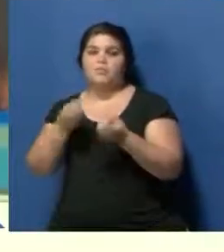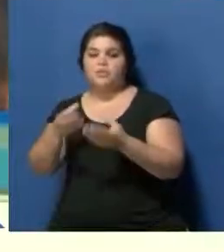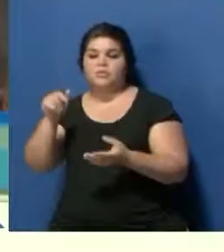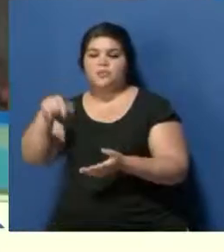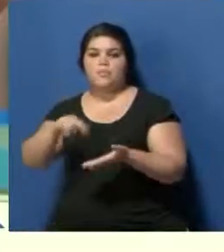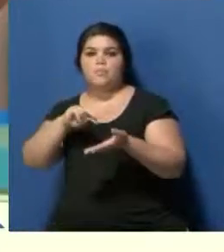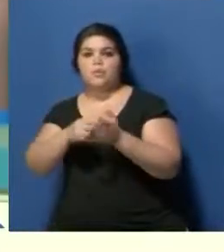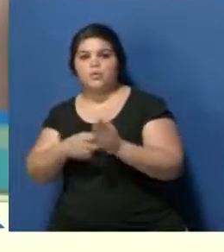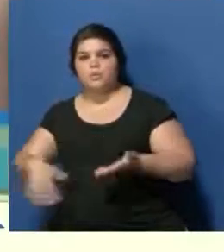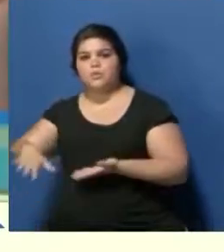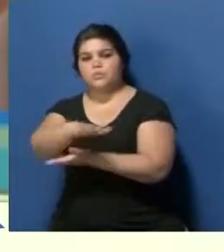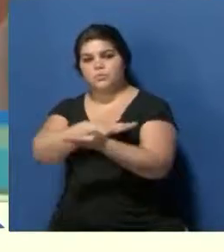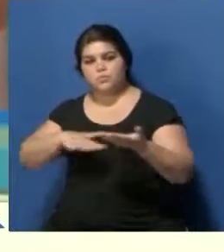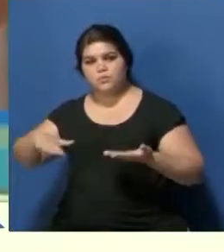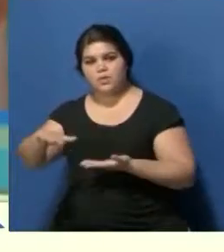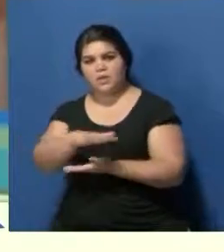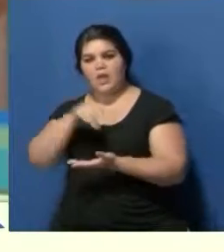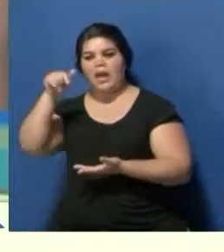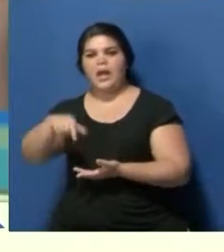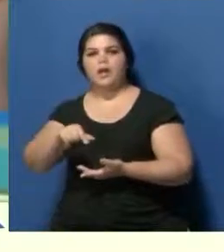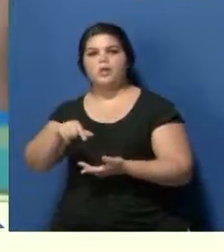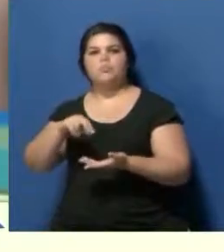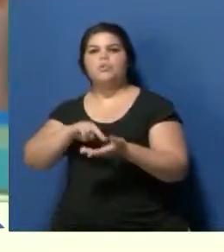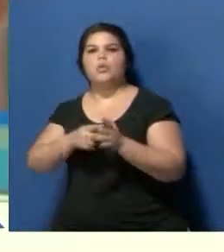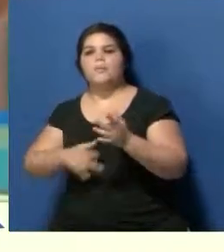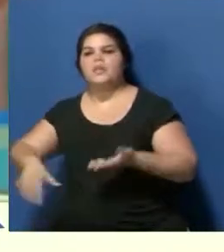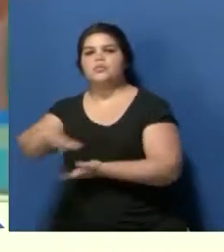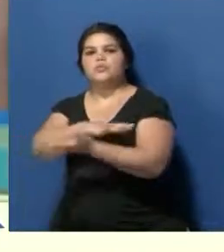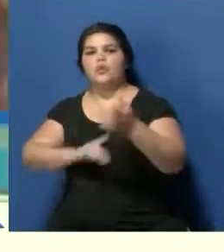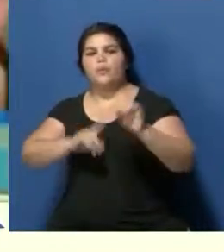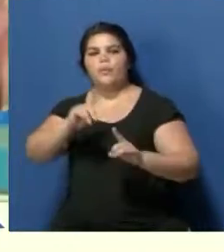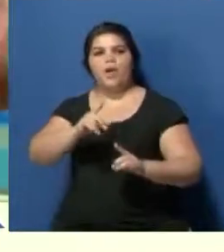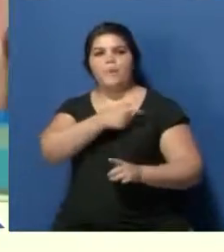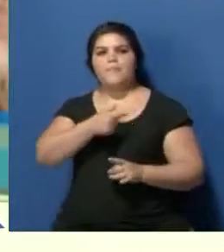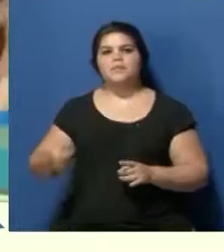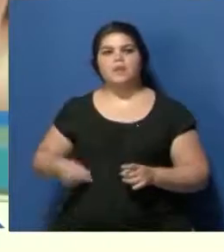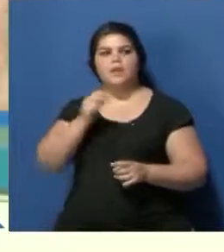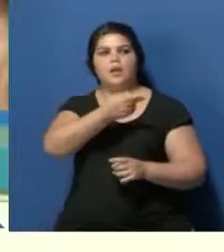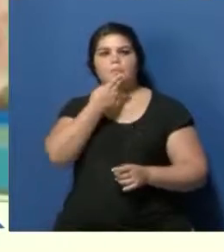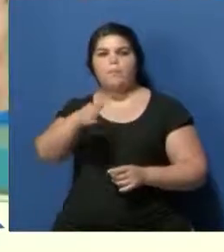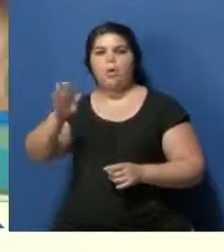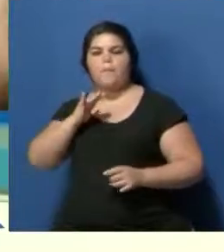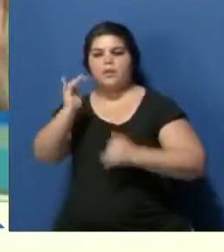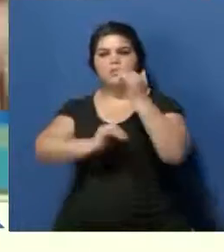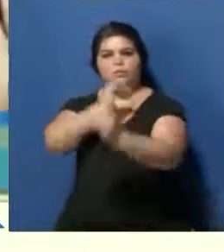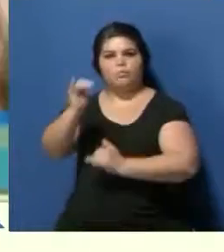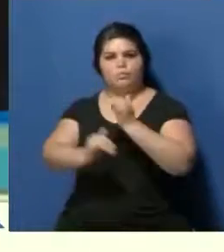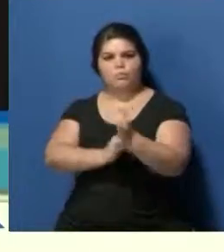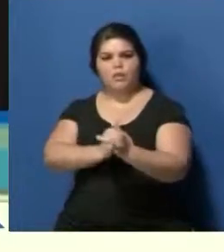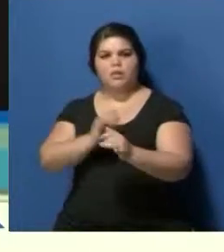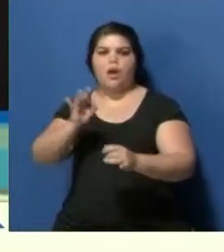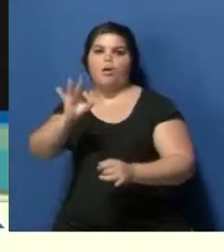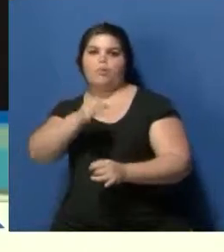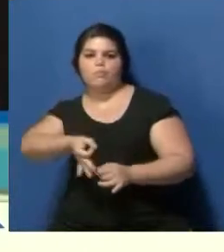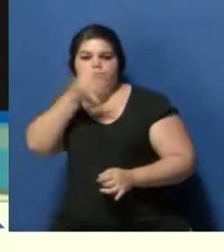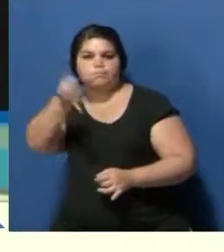se desanda porque un presidente haga promesas o haga, digamos, discursos,